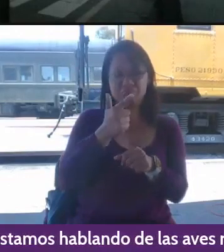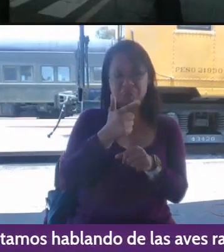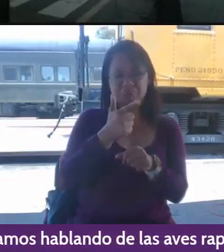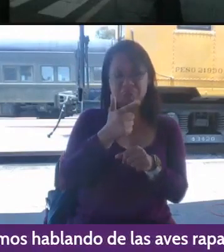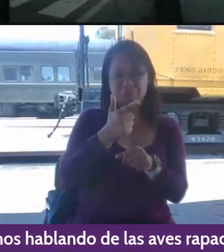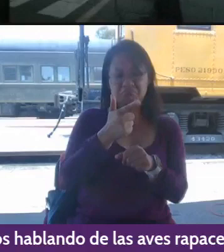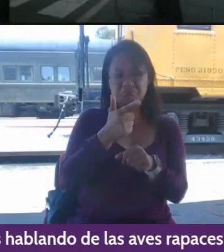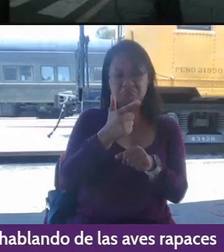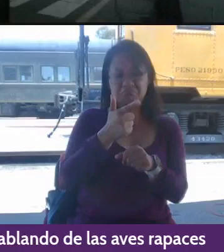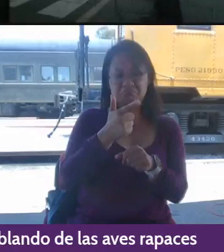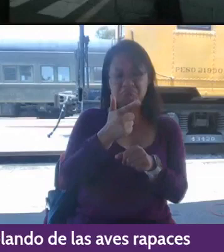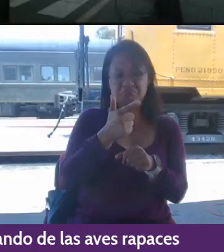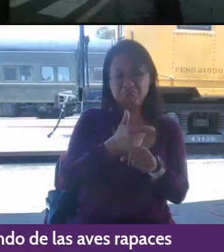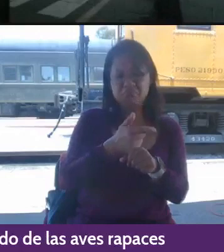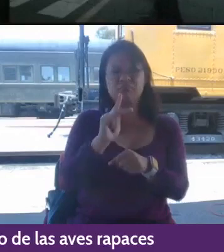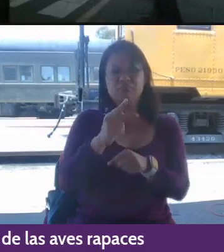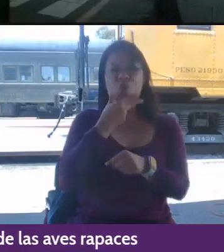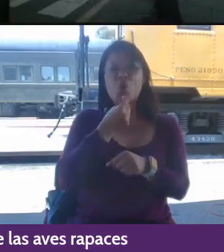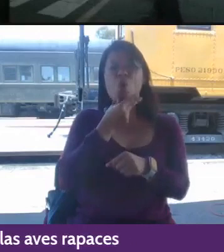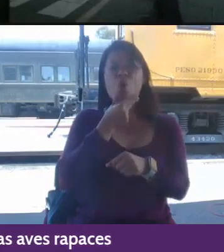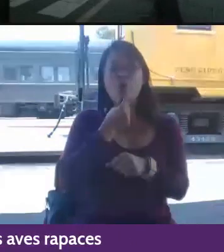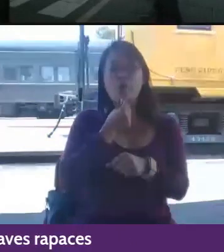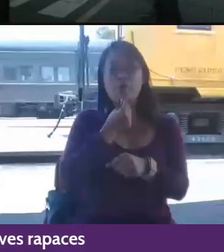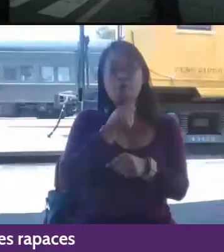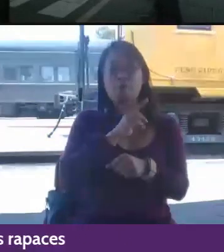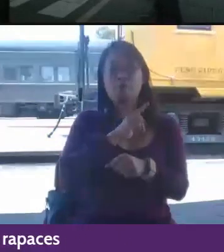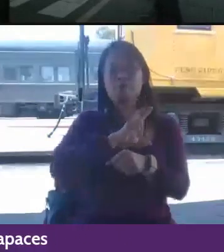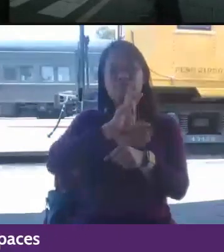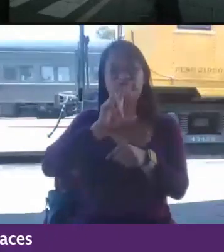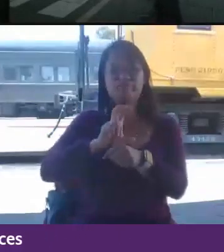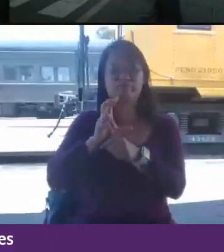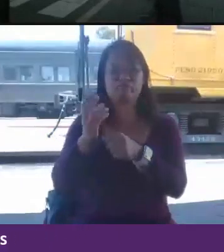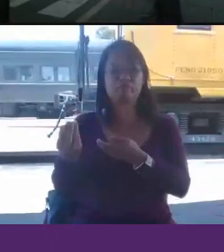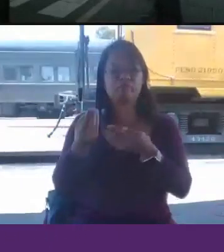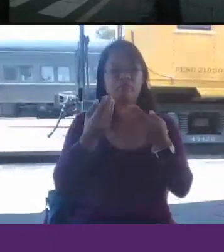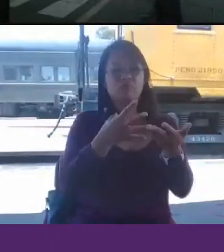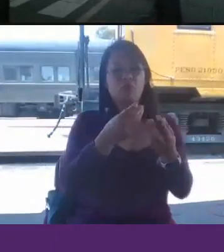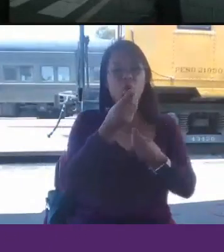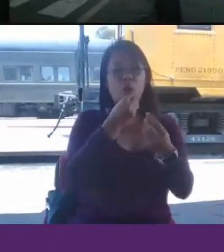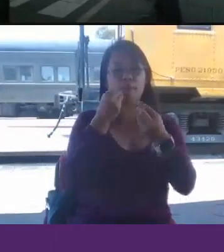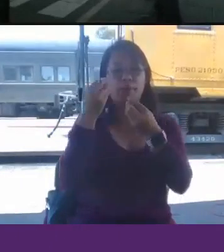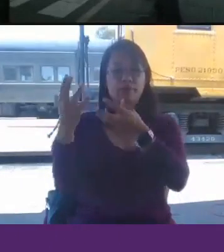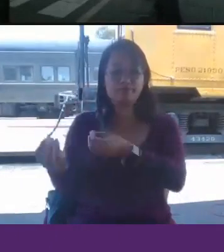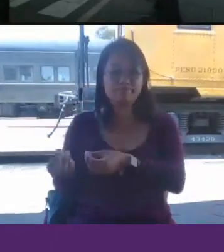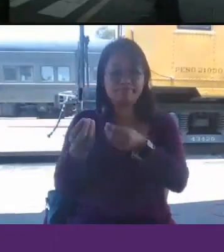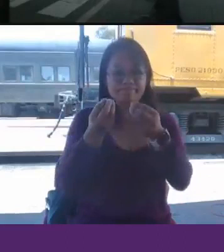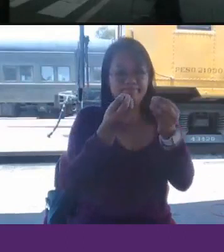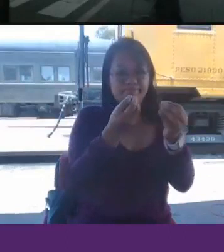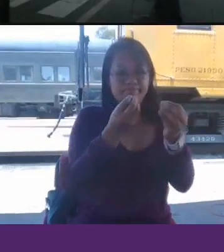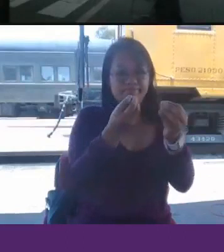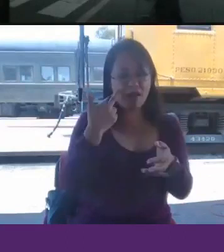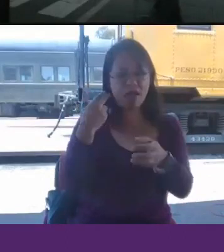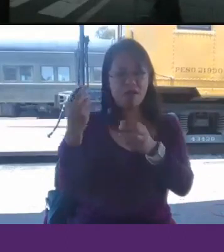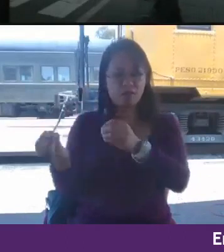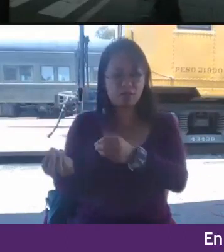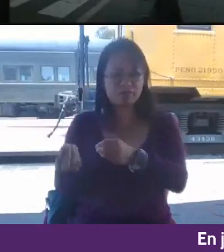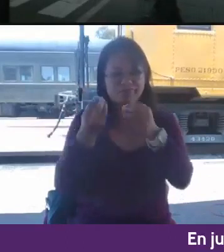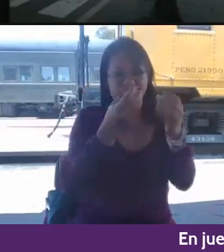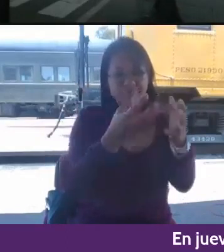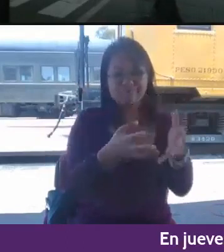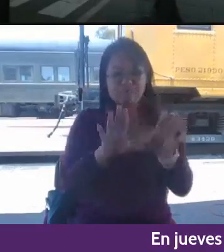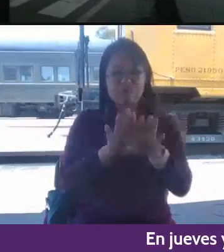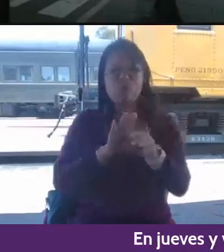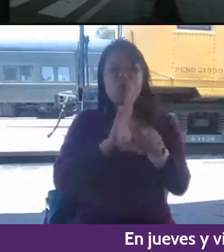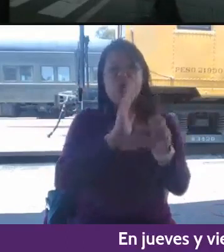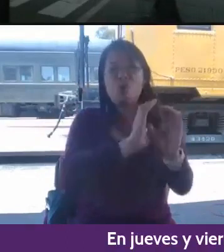sea buen proveedor con la hembra. Entonces el macho le lleva de comer, le lleva ratitas, ratoncitos y demás.